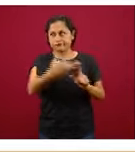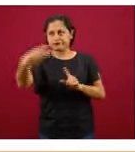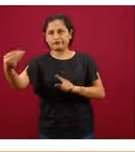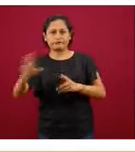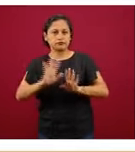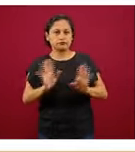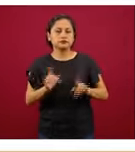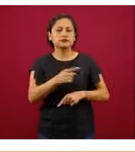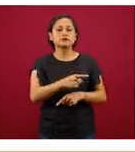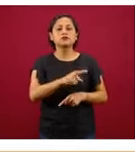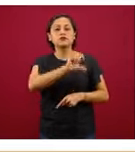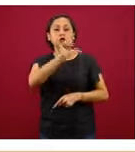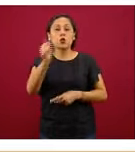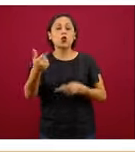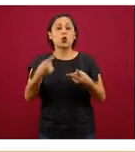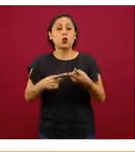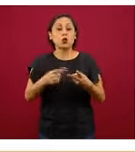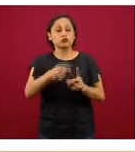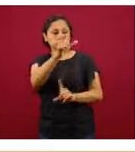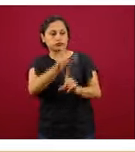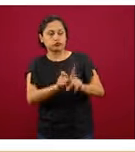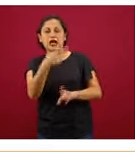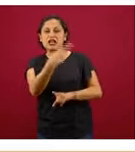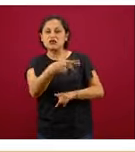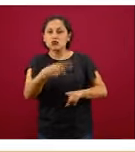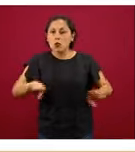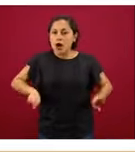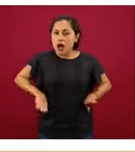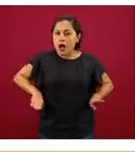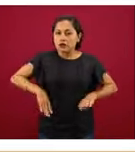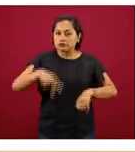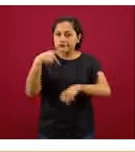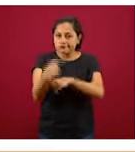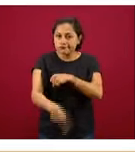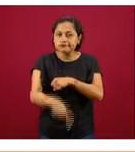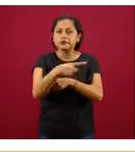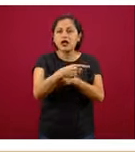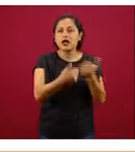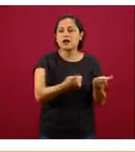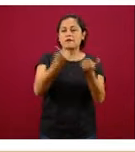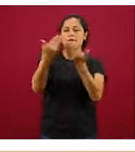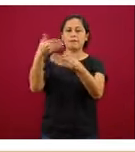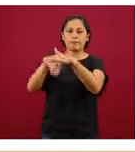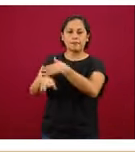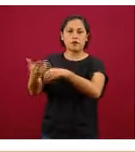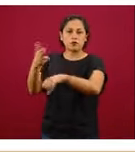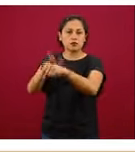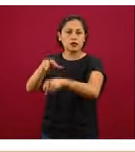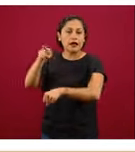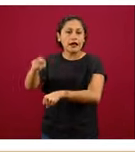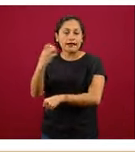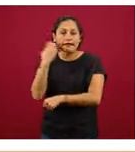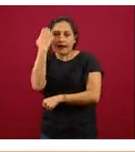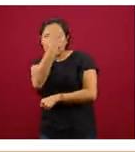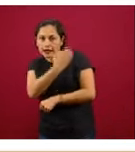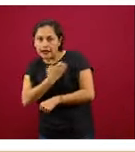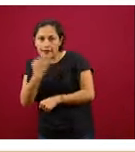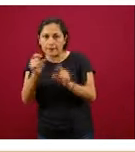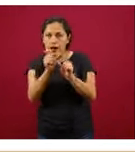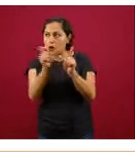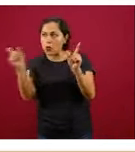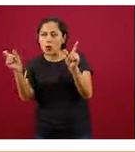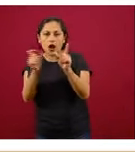paciente leve con factores de riesgo lo enviamos a una unidad ambulatoria que lo pueda evaluar, que le haga el triage, y si tiene factores que